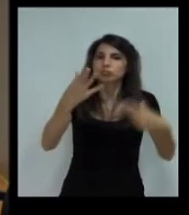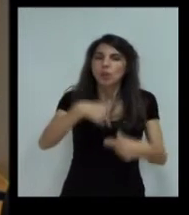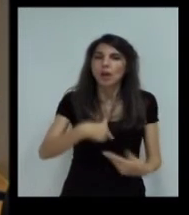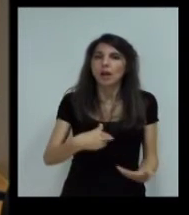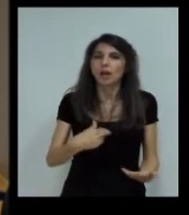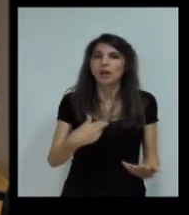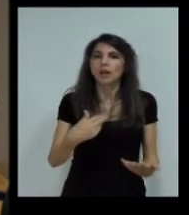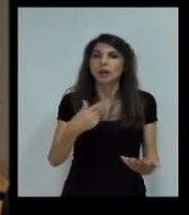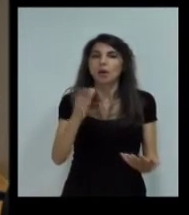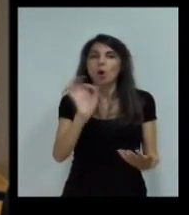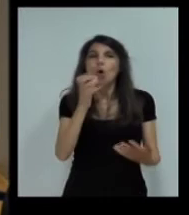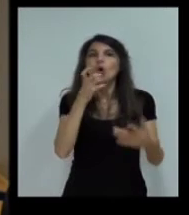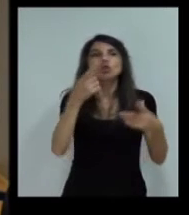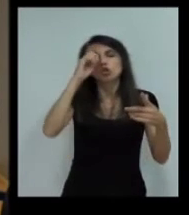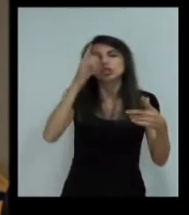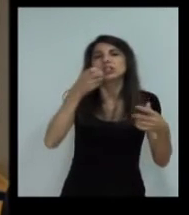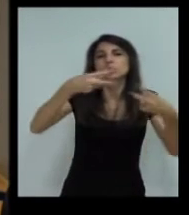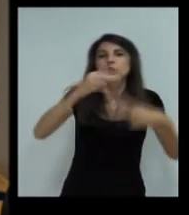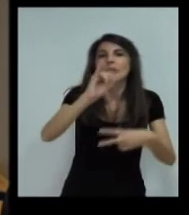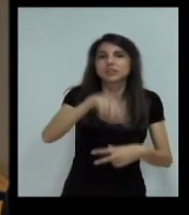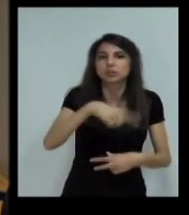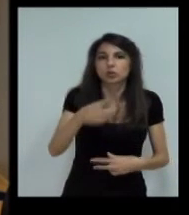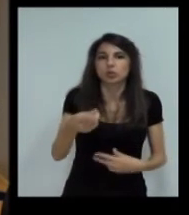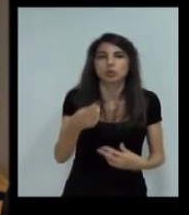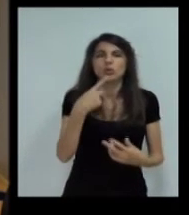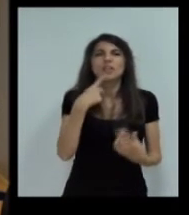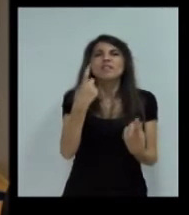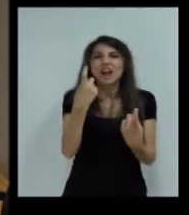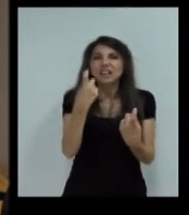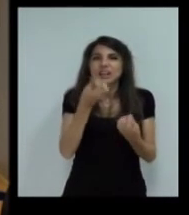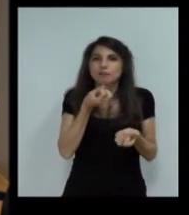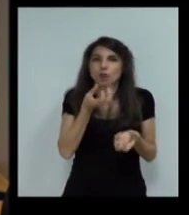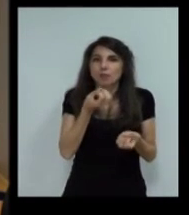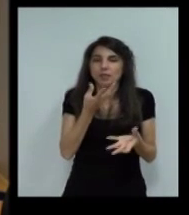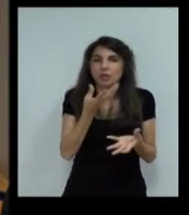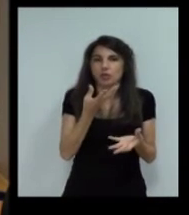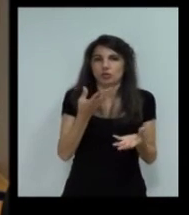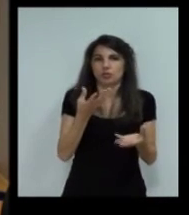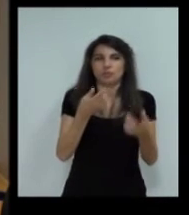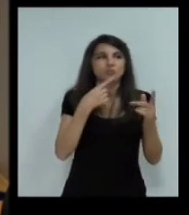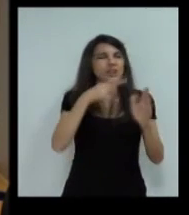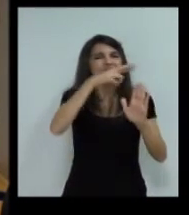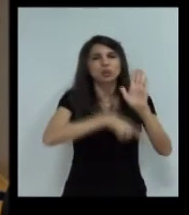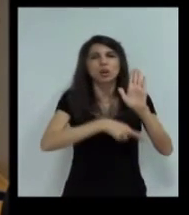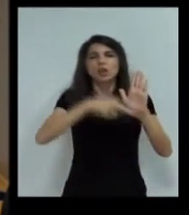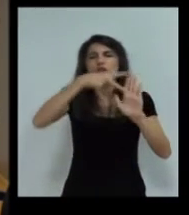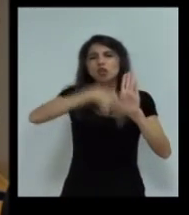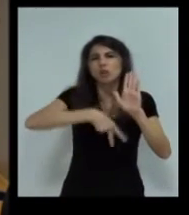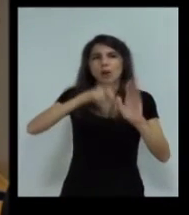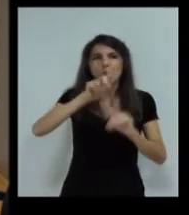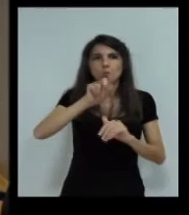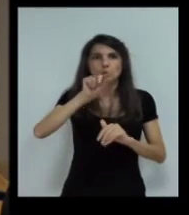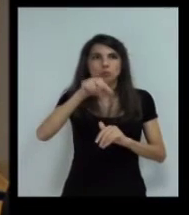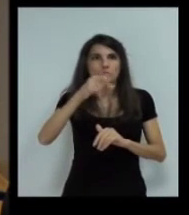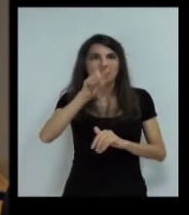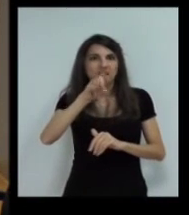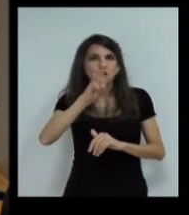información? Exactamente. Vuelvo a señalar el problema de antes. Está regulado en la norma UNE 133.300 y se puede